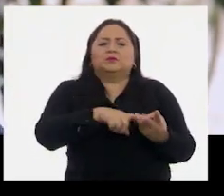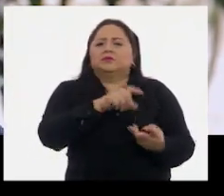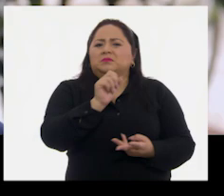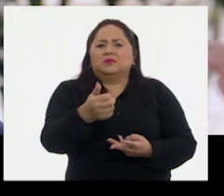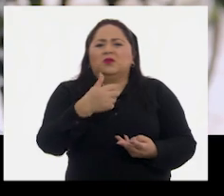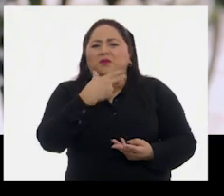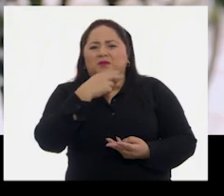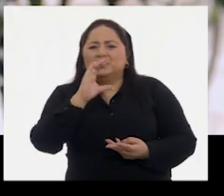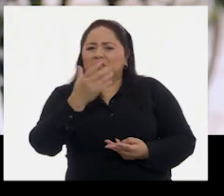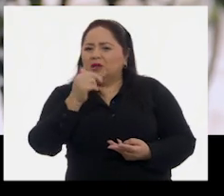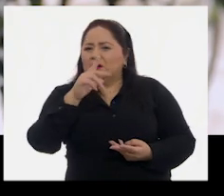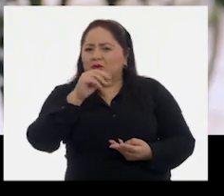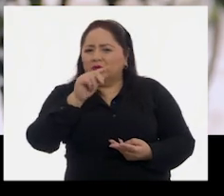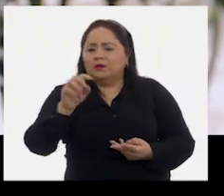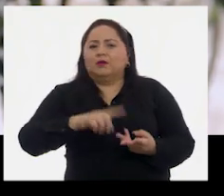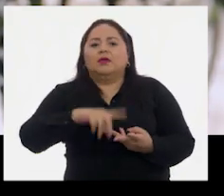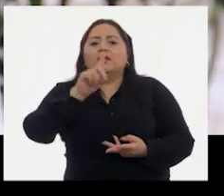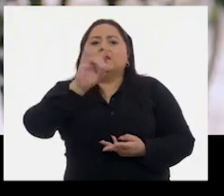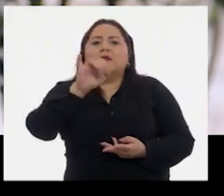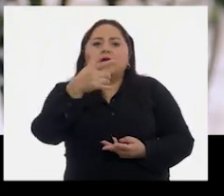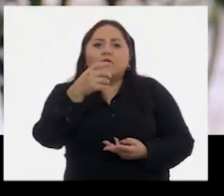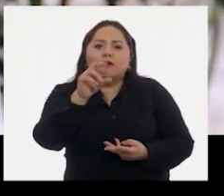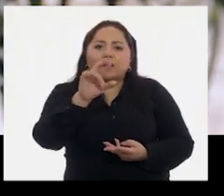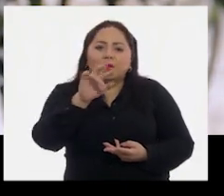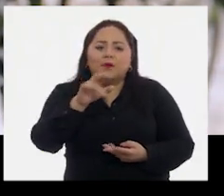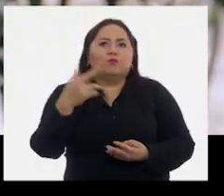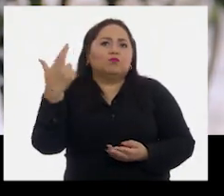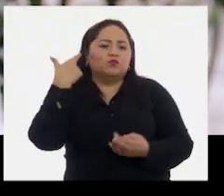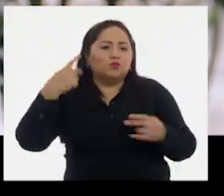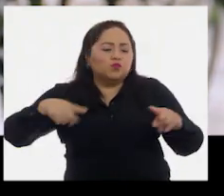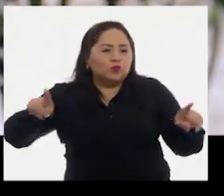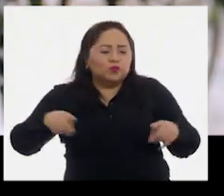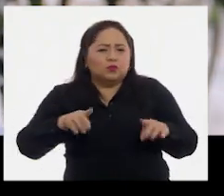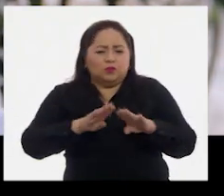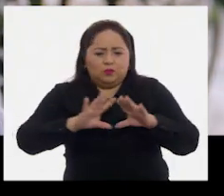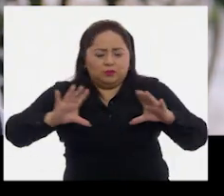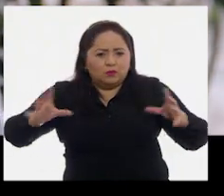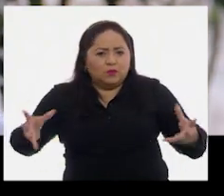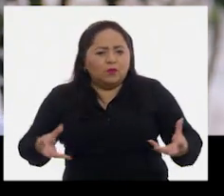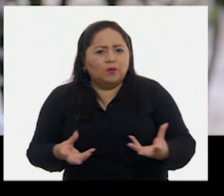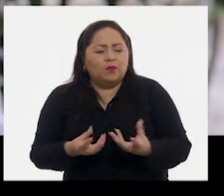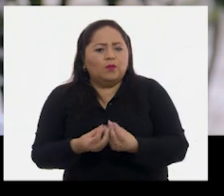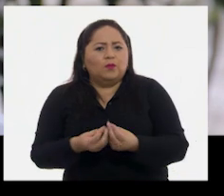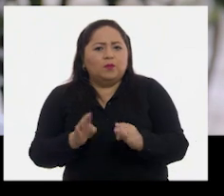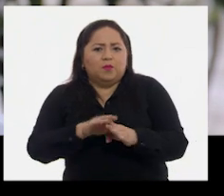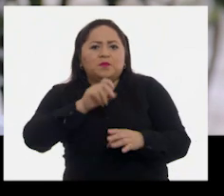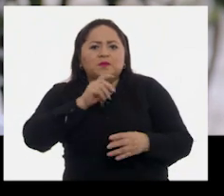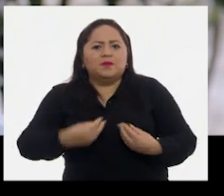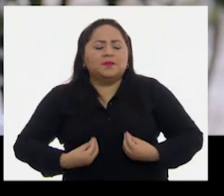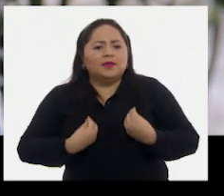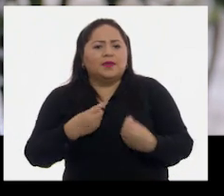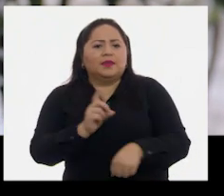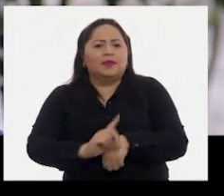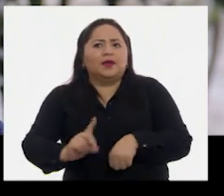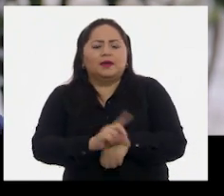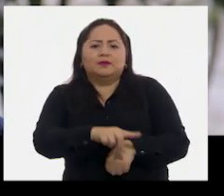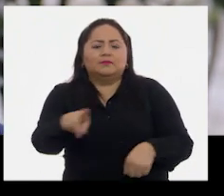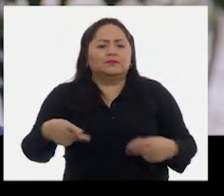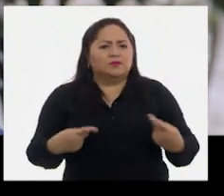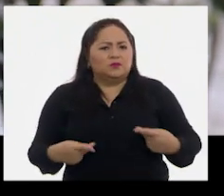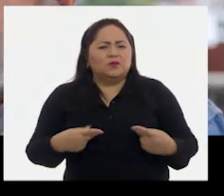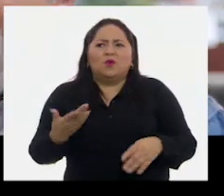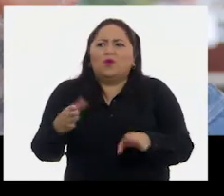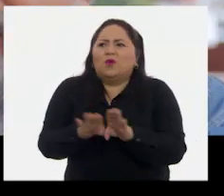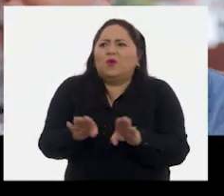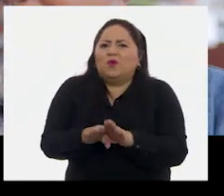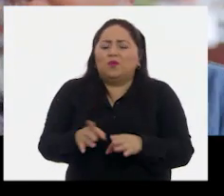Jean Charlotte o de Diego Rivera, de los músicos, acaba siendo parte de la vida cotidiana de la gente. ¿Cómo pasó